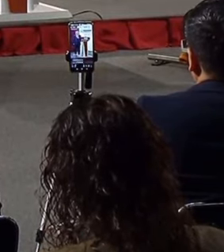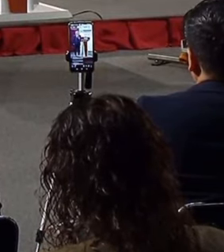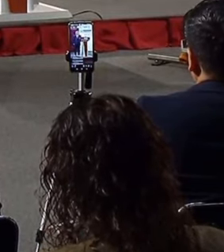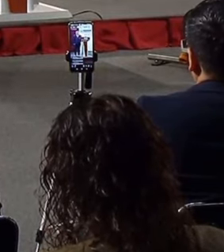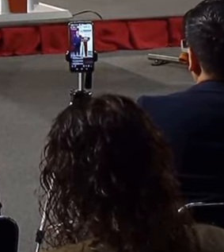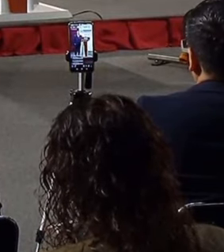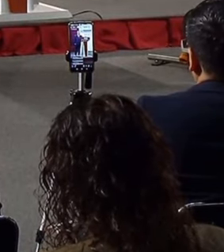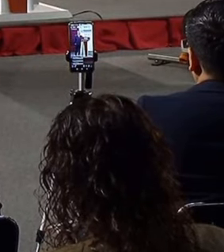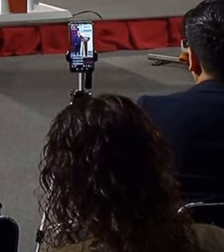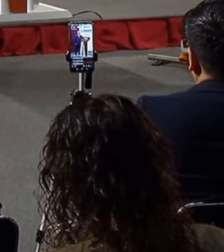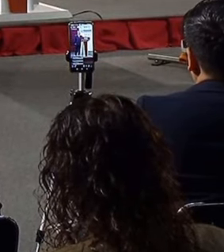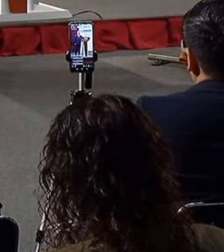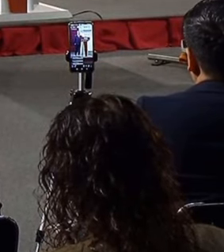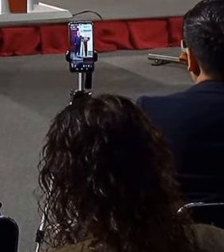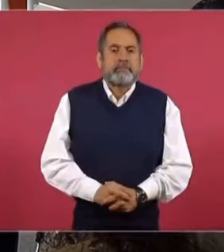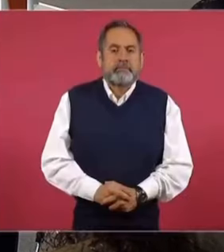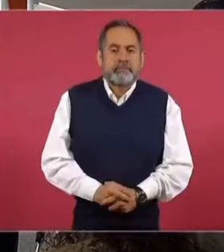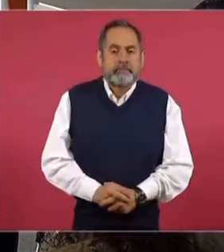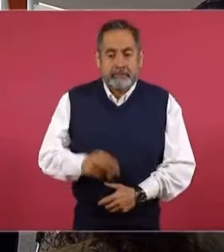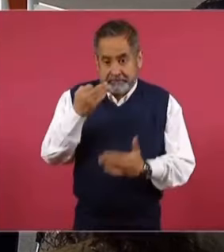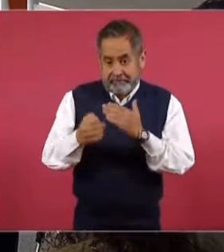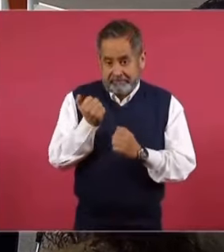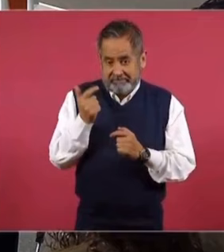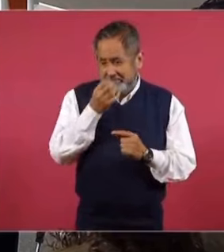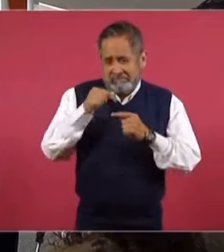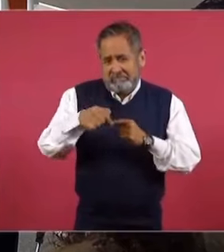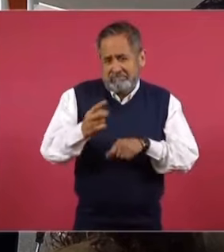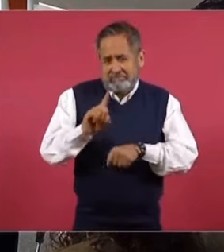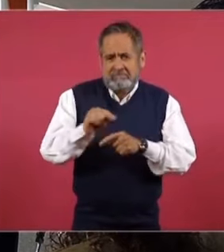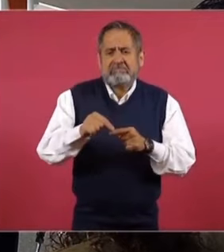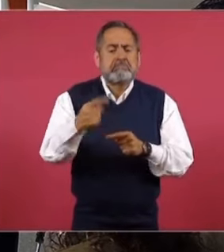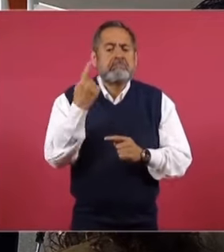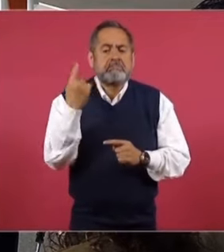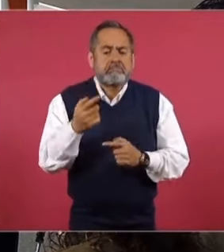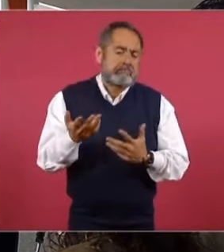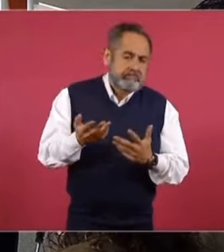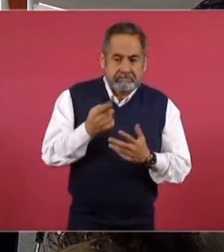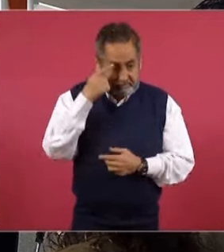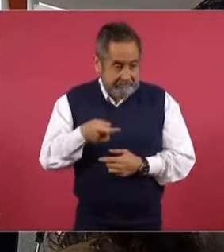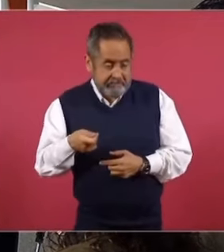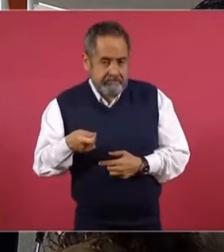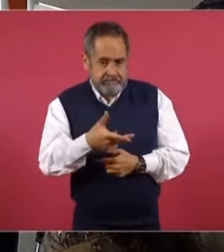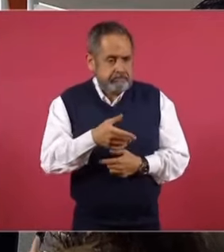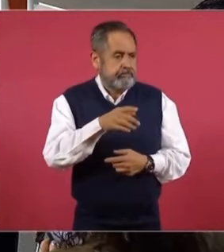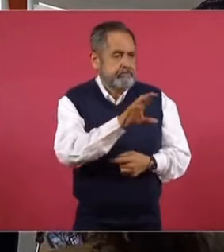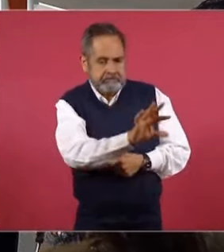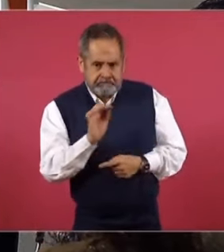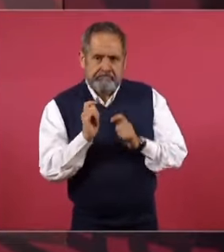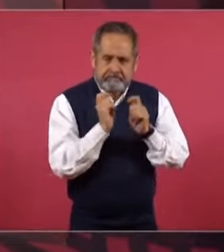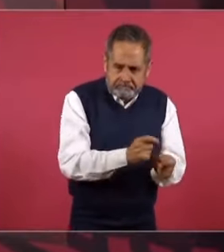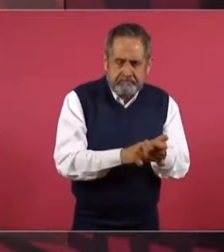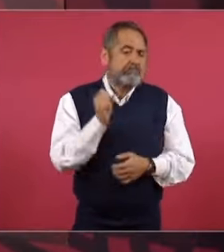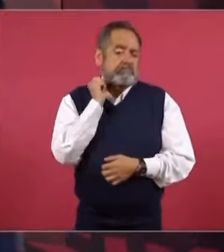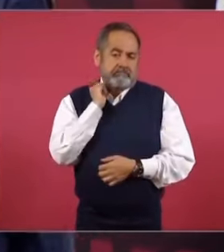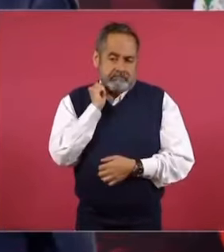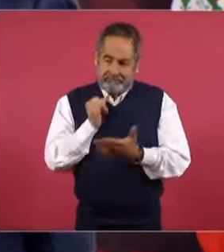días para que lo designen, nombren, elijan